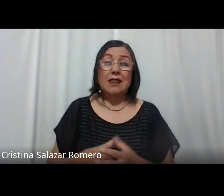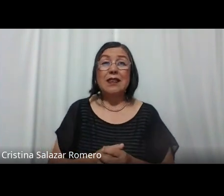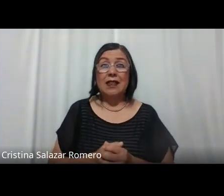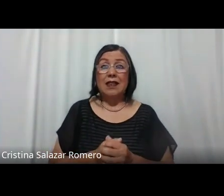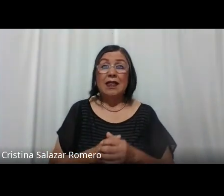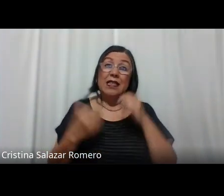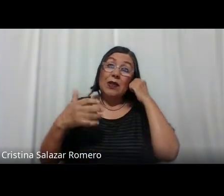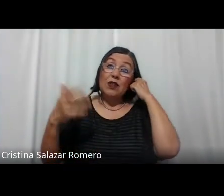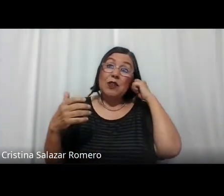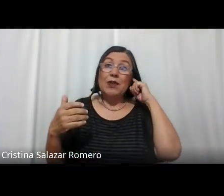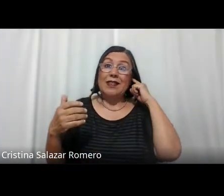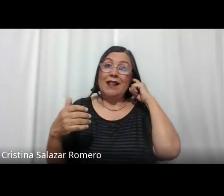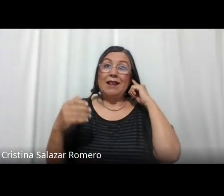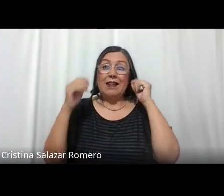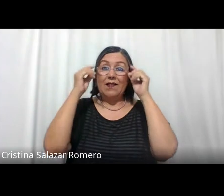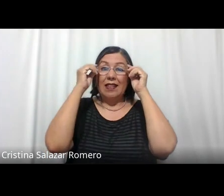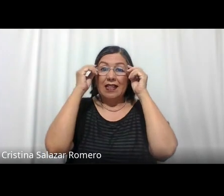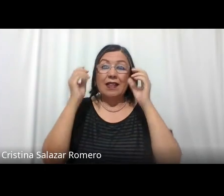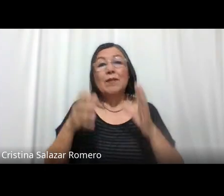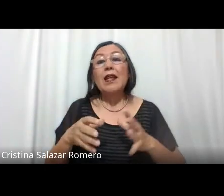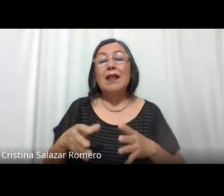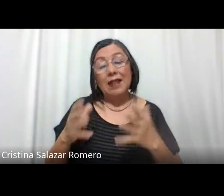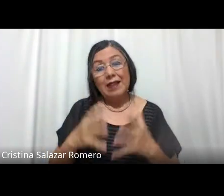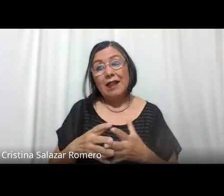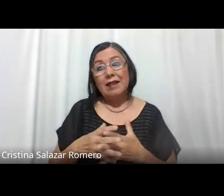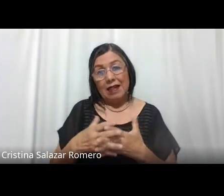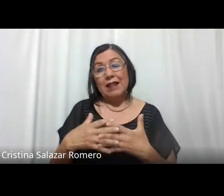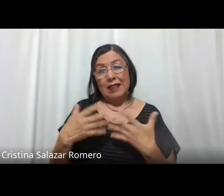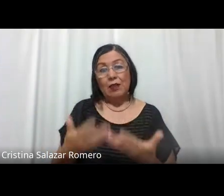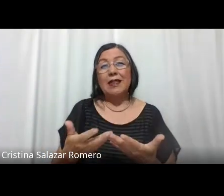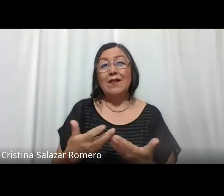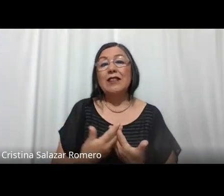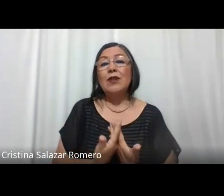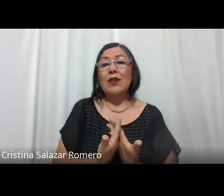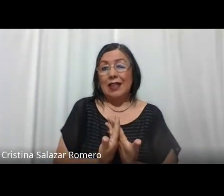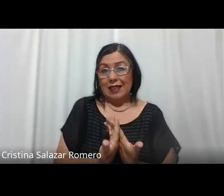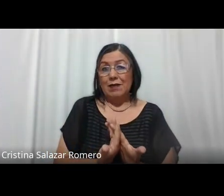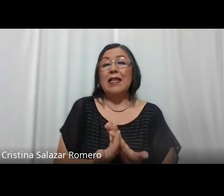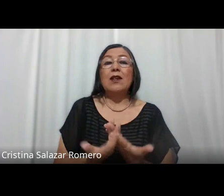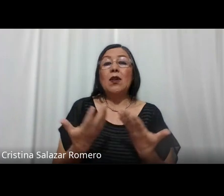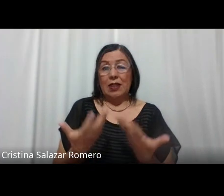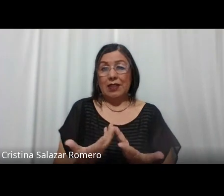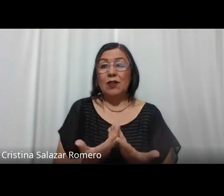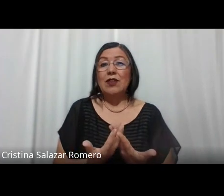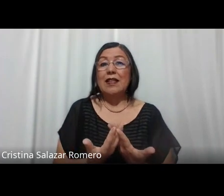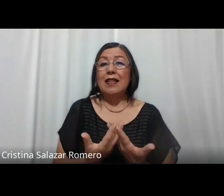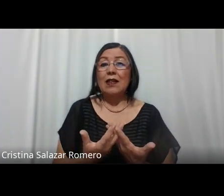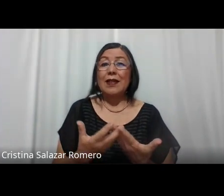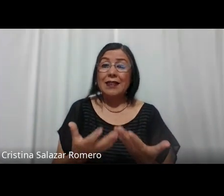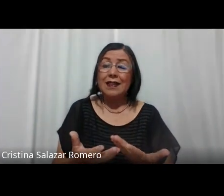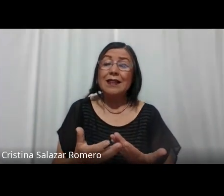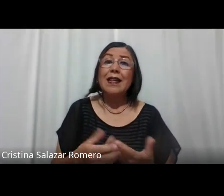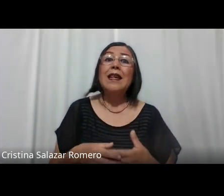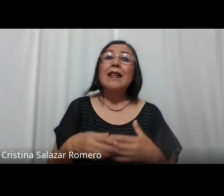muchas situaciones, pues, de la vida diaria. Ya les comentaba yo que aquí en México es reconocida la